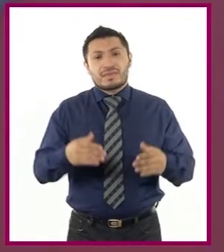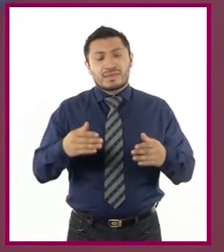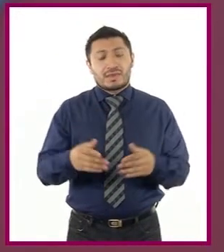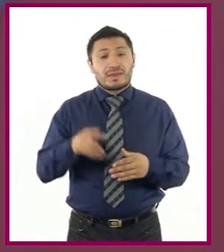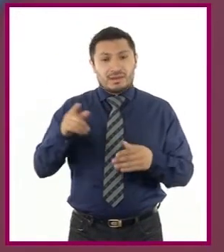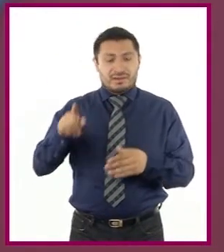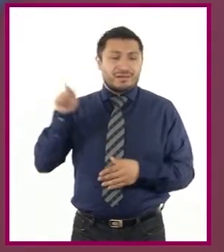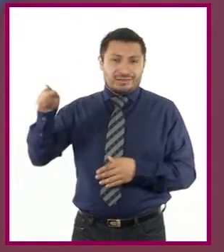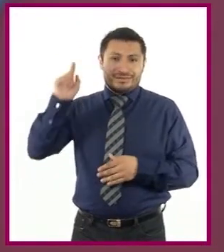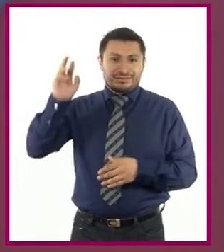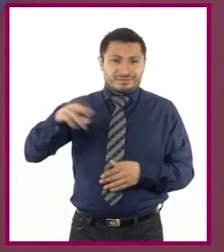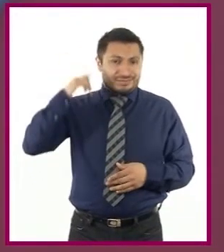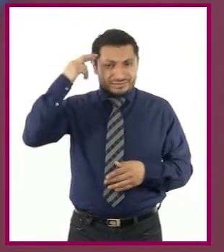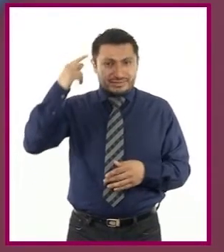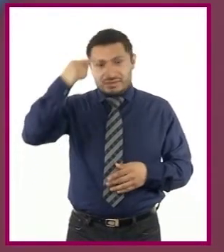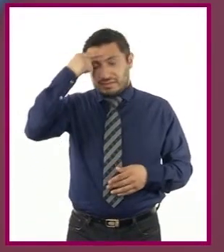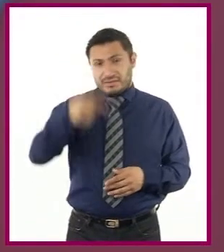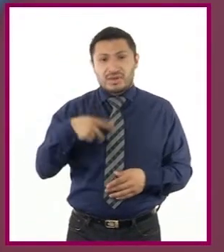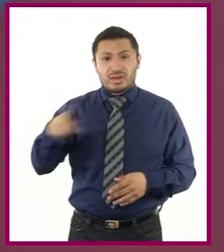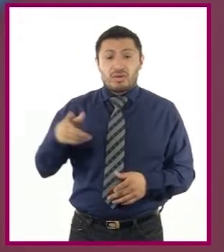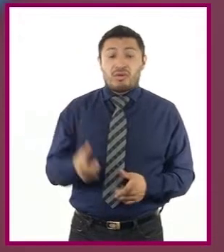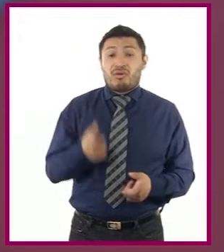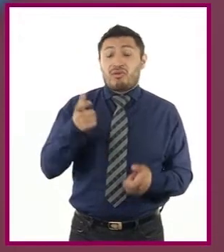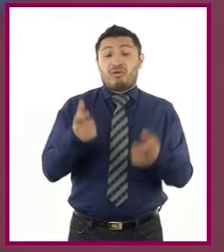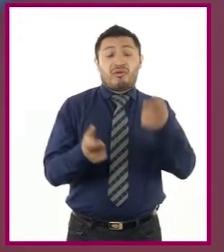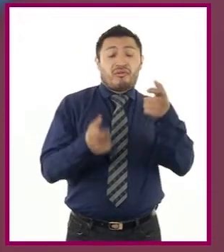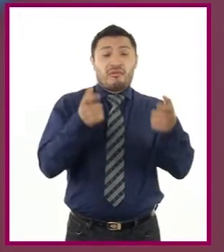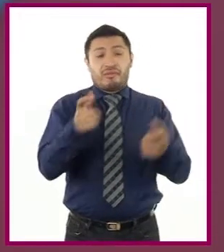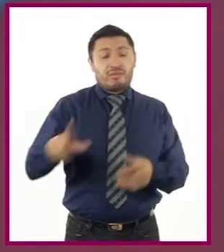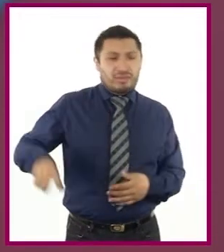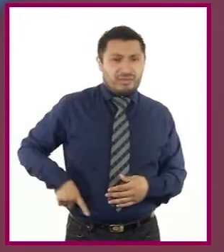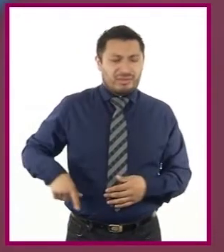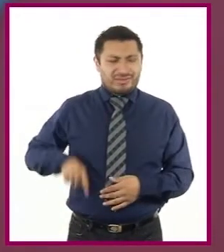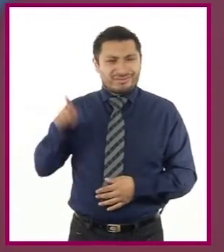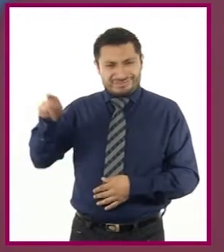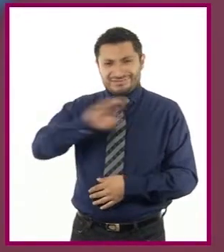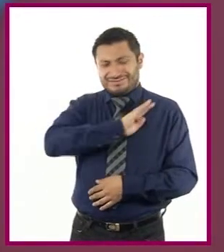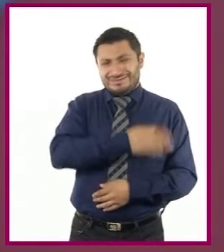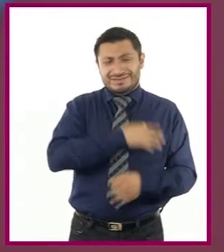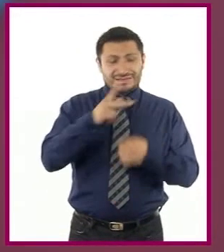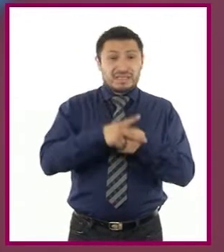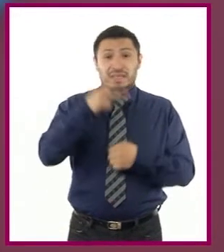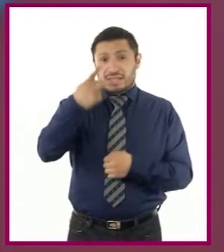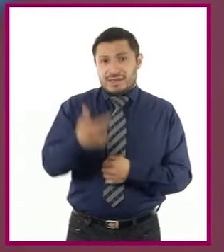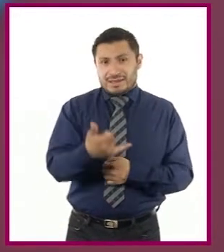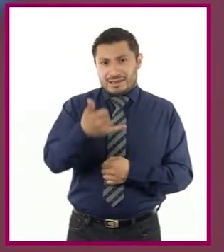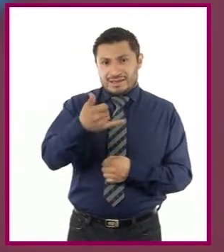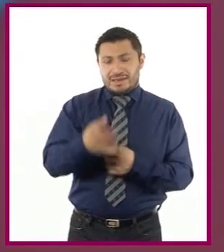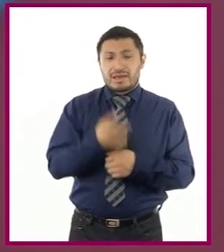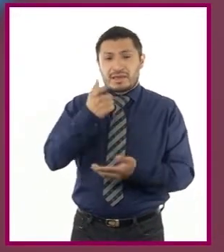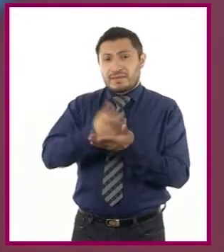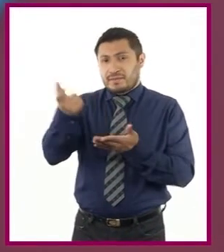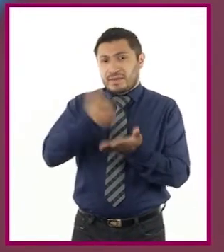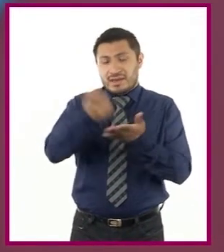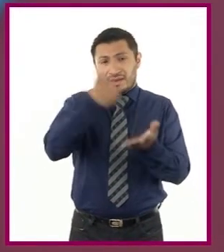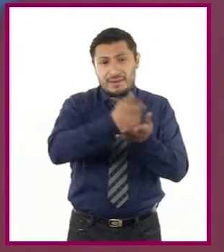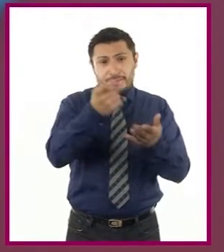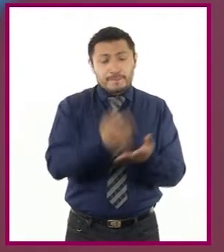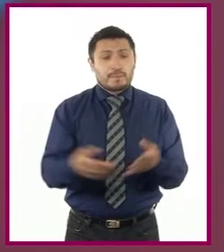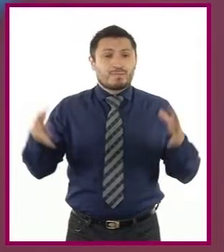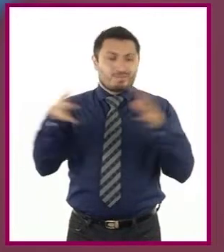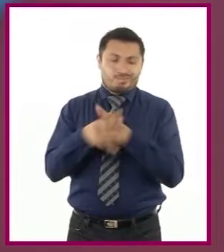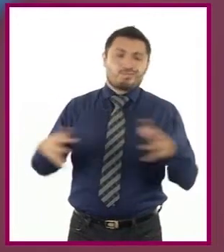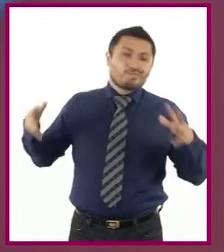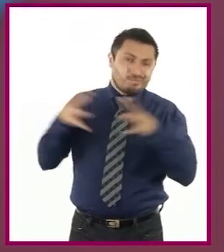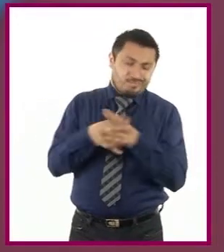monarquía para pagar los gastos de su numerosa burocracia y, sobre todo, para pagar los gastos de las continuas y estériles guerras